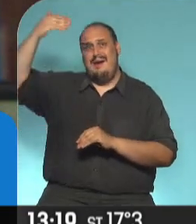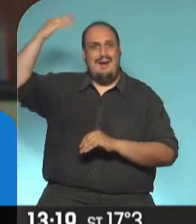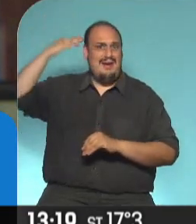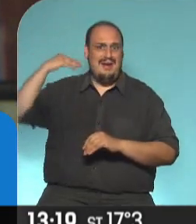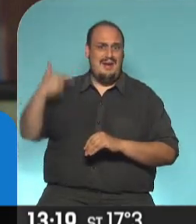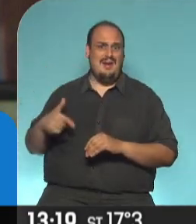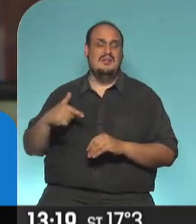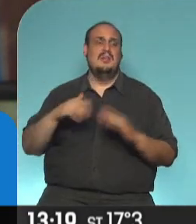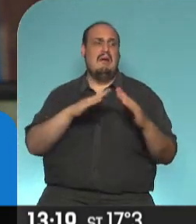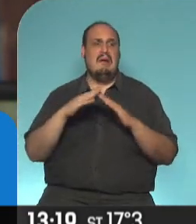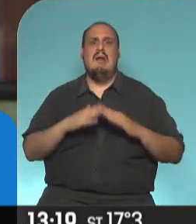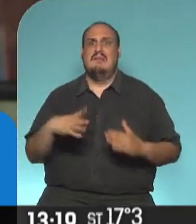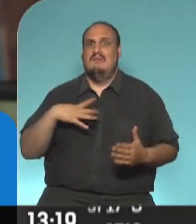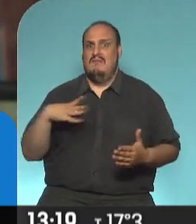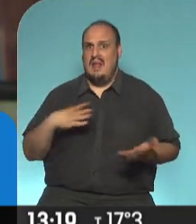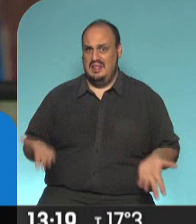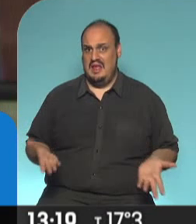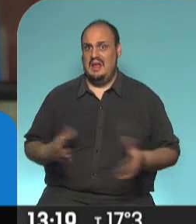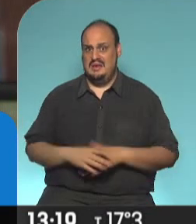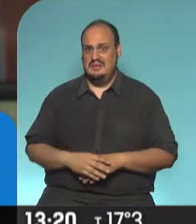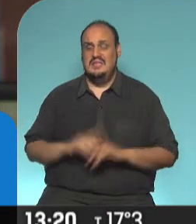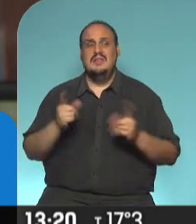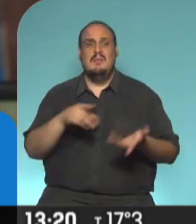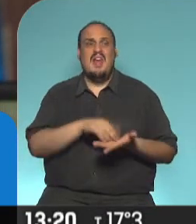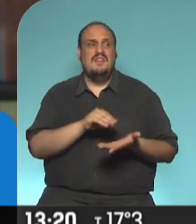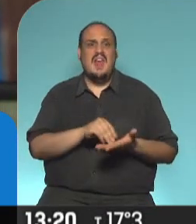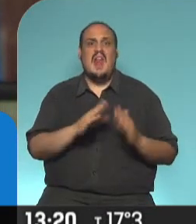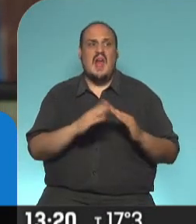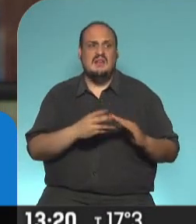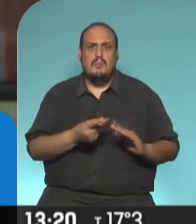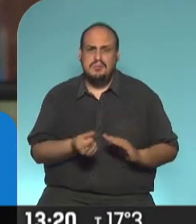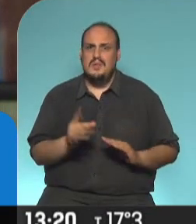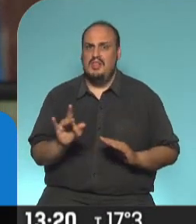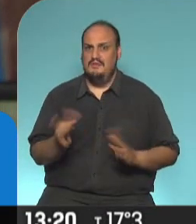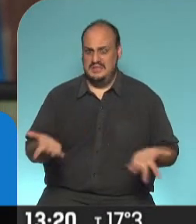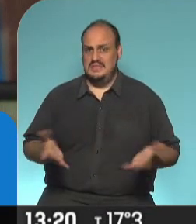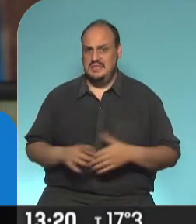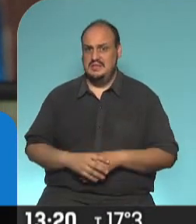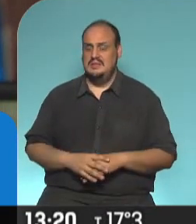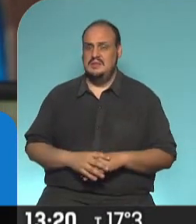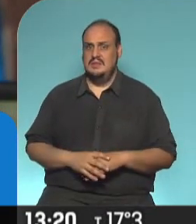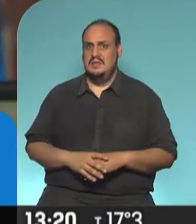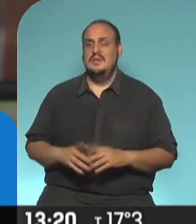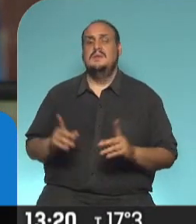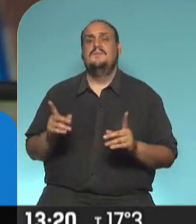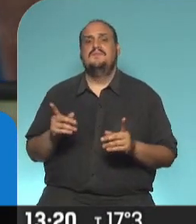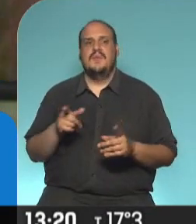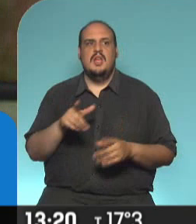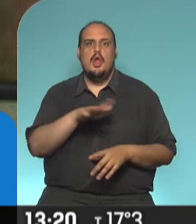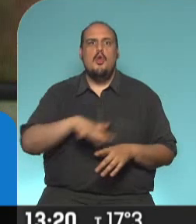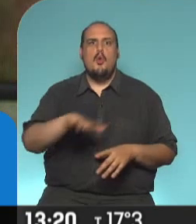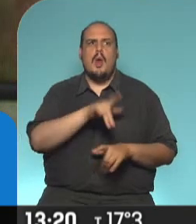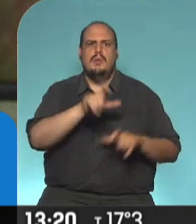se viene con déficit habitacionales y acceso a la tierra desde hace mucho tiempo y en los lugares de fuerte